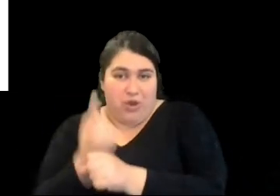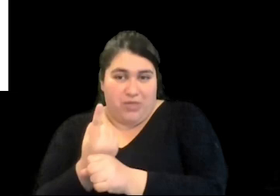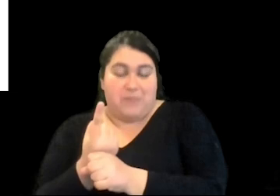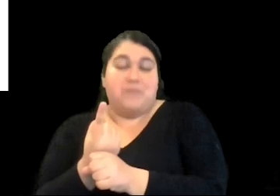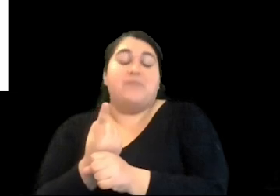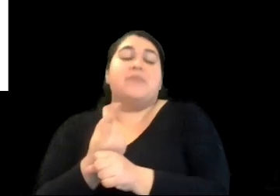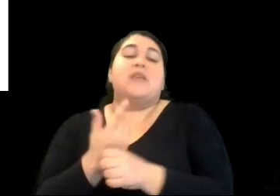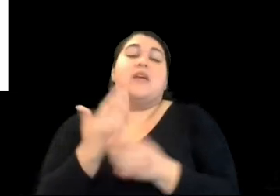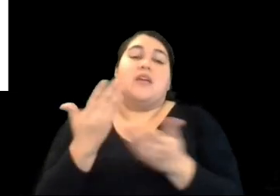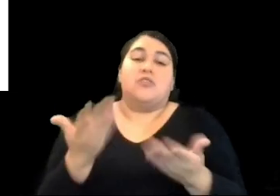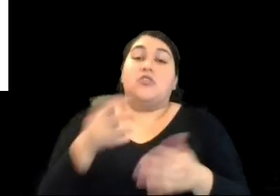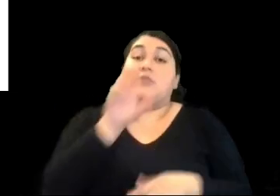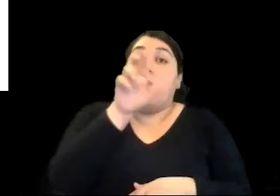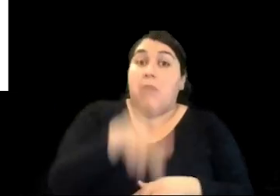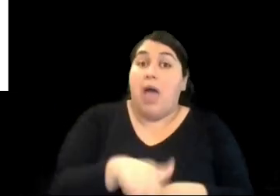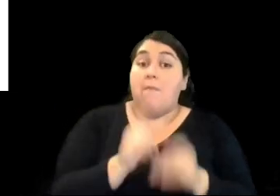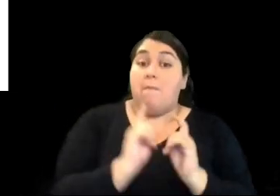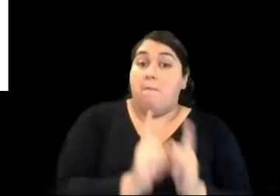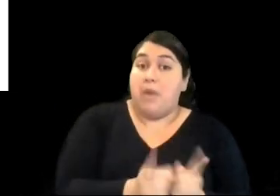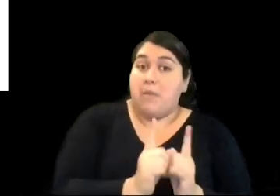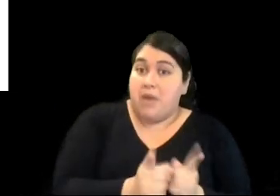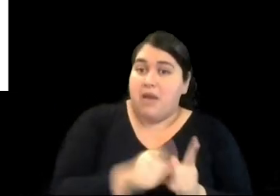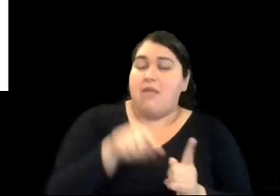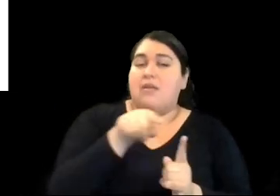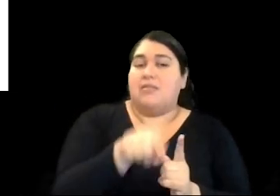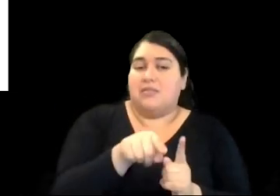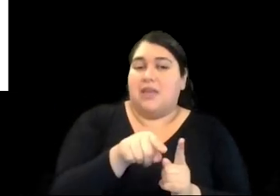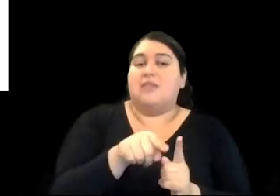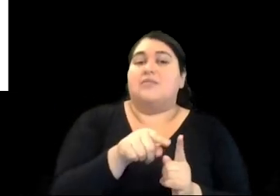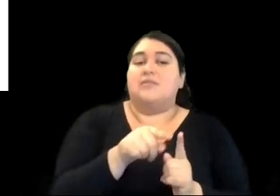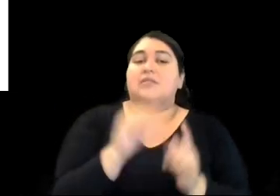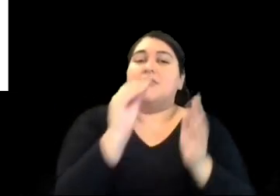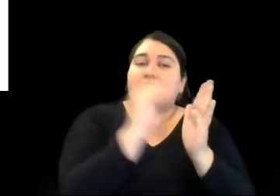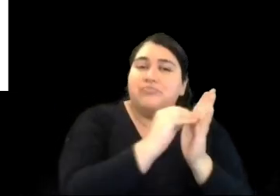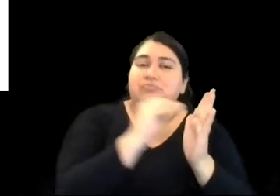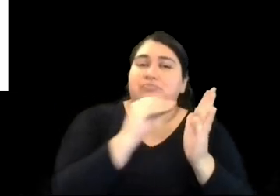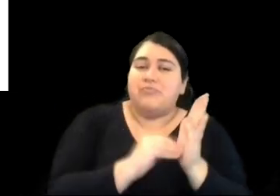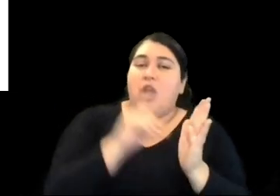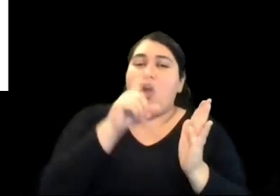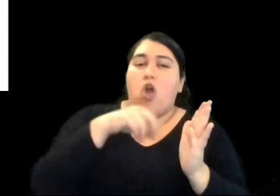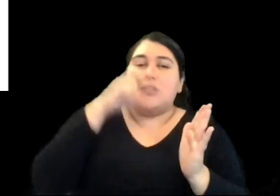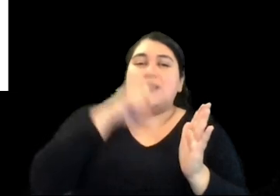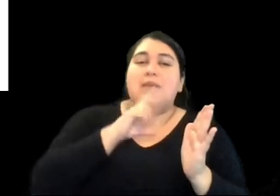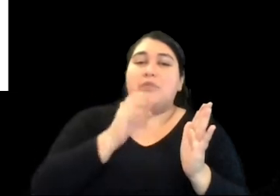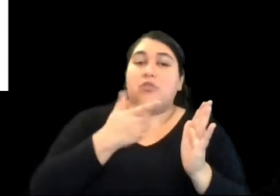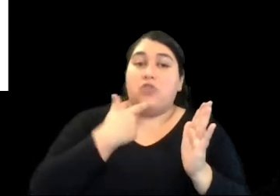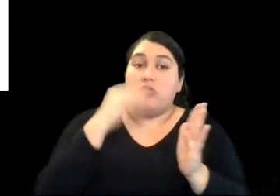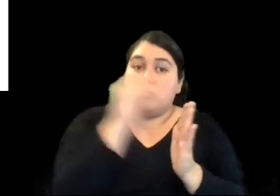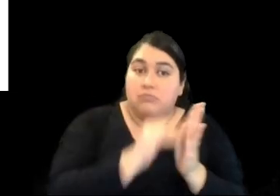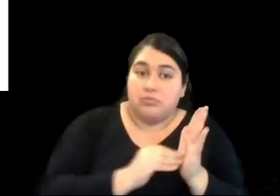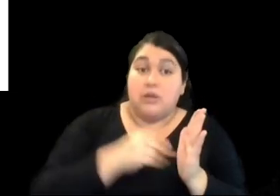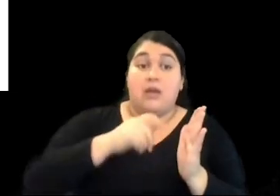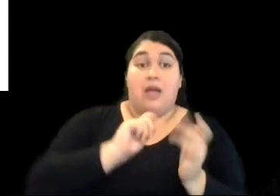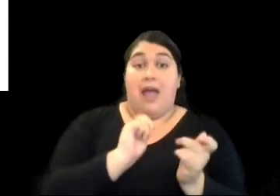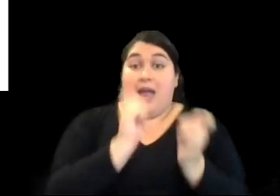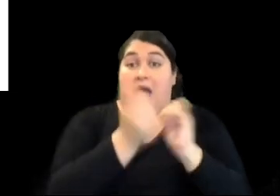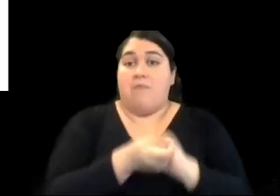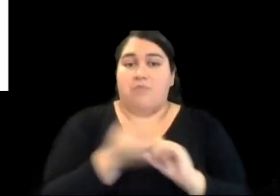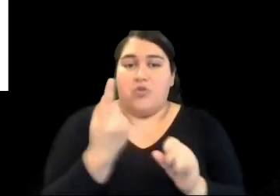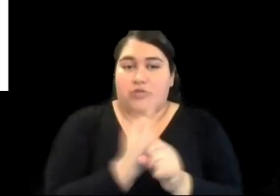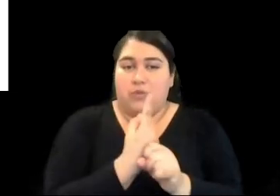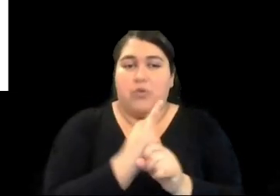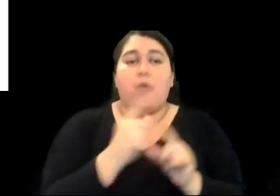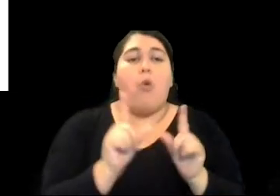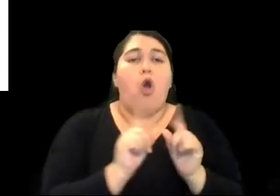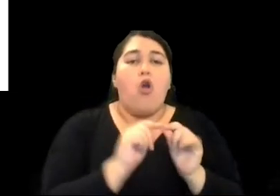un plan permanente donde tenía ambos conceptos no será susceptible de ser refinanciado porque hay uno de los códigos que está excluida